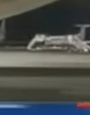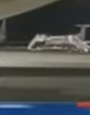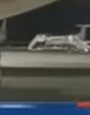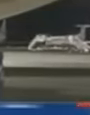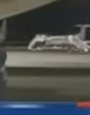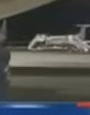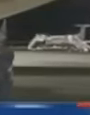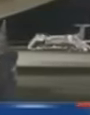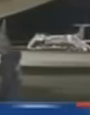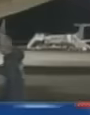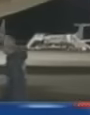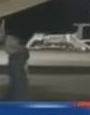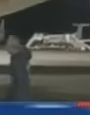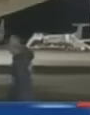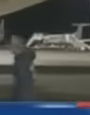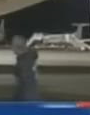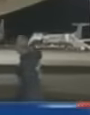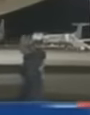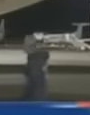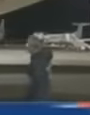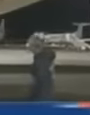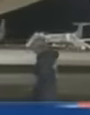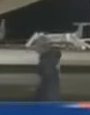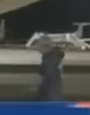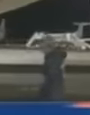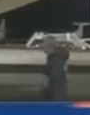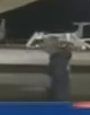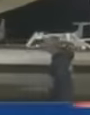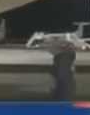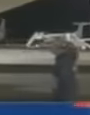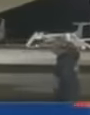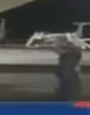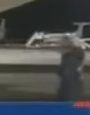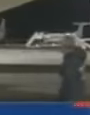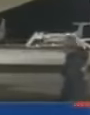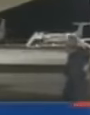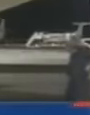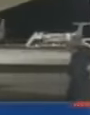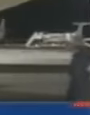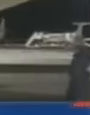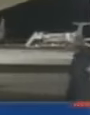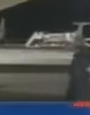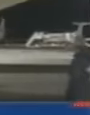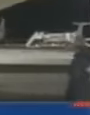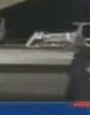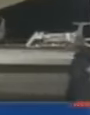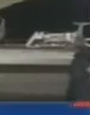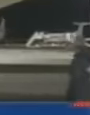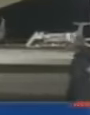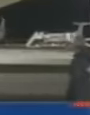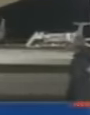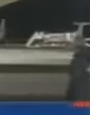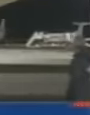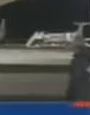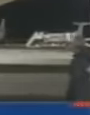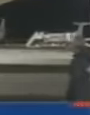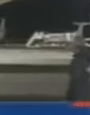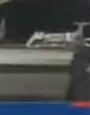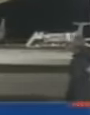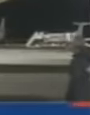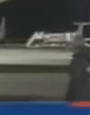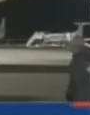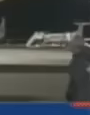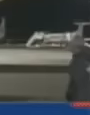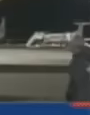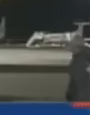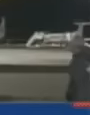Venezuela dice presente, una vez más sumándose a este nuevo mundo, a la multipolaridad de la que ha